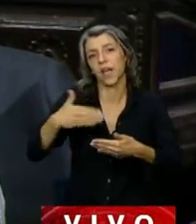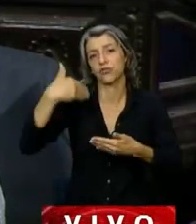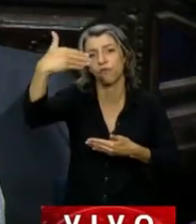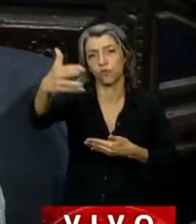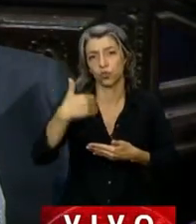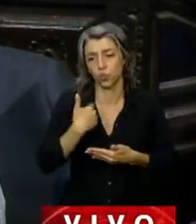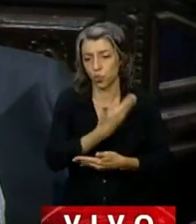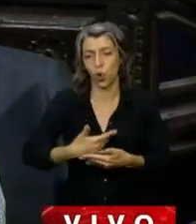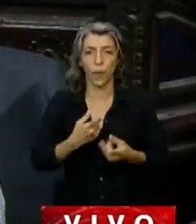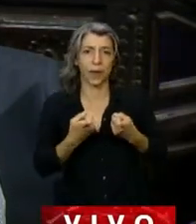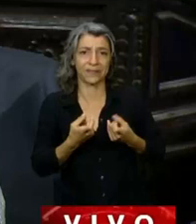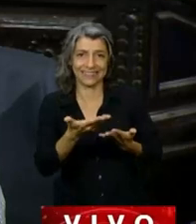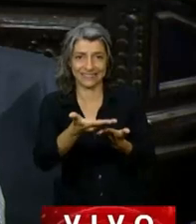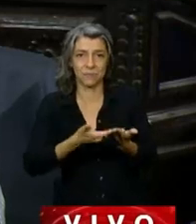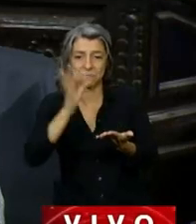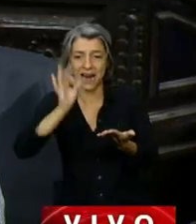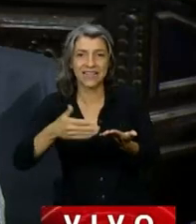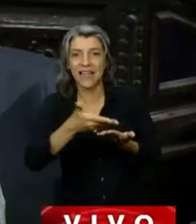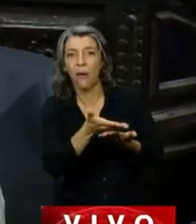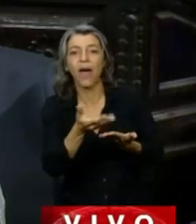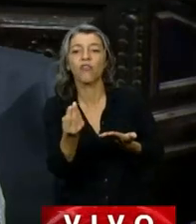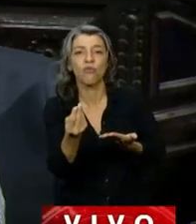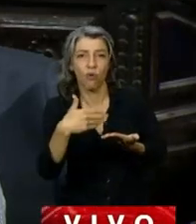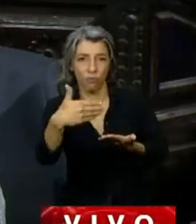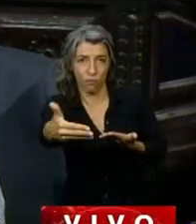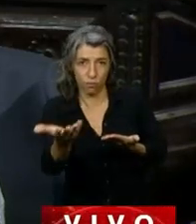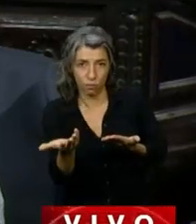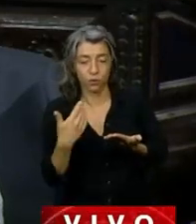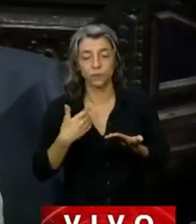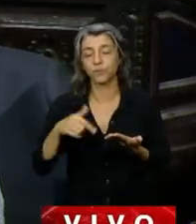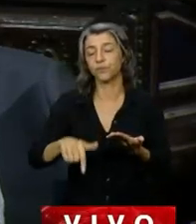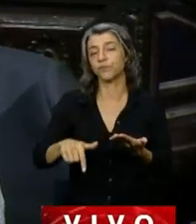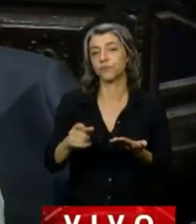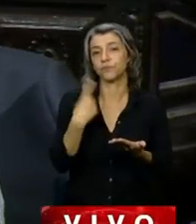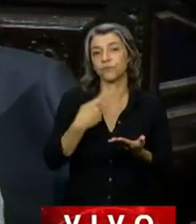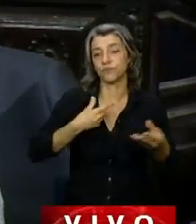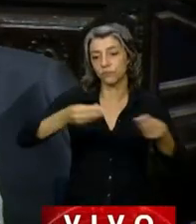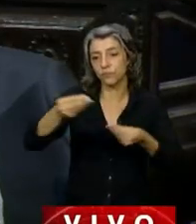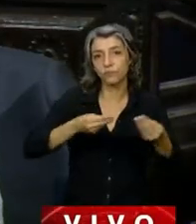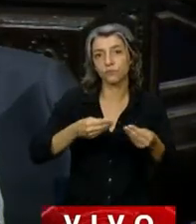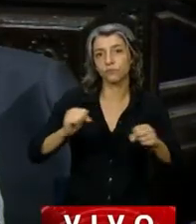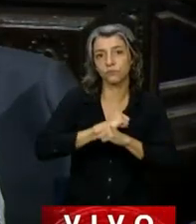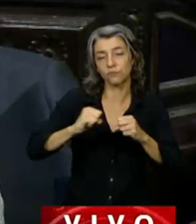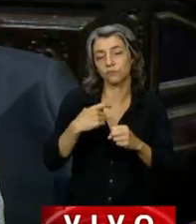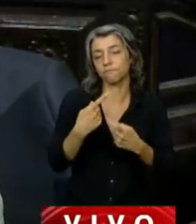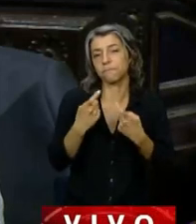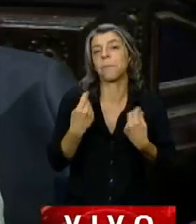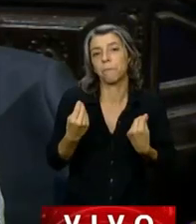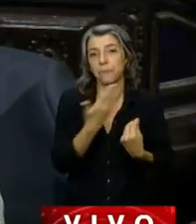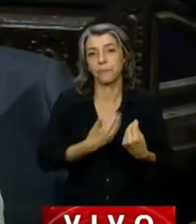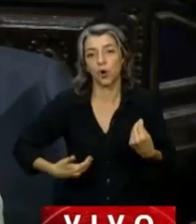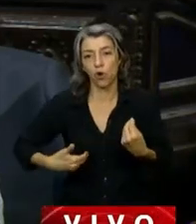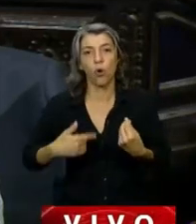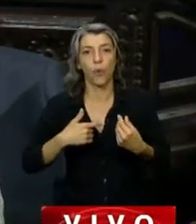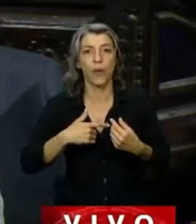que votar el presupuesto tiene como objetivo evitar la discrecionalidad, que sea esta Cámara la que decida